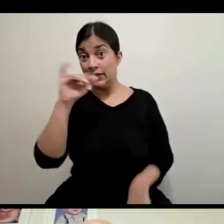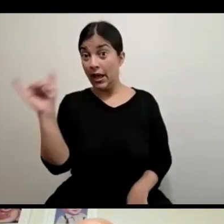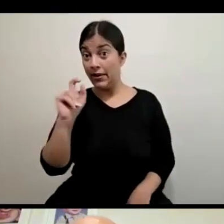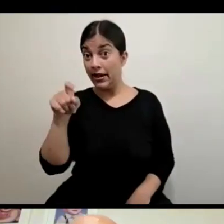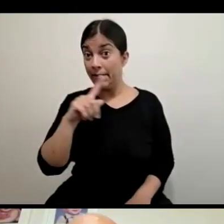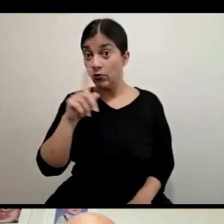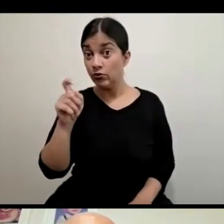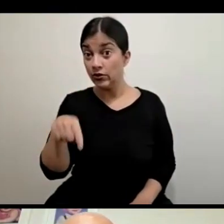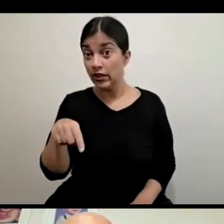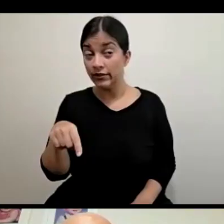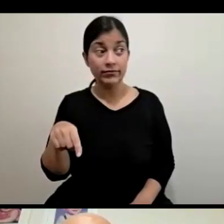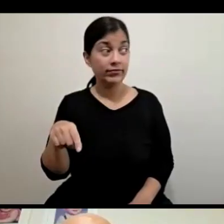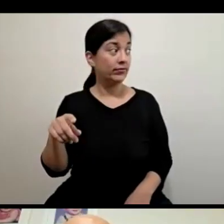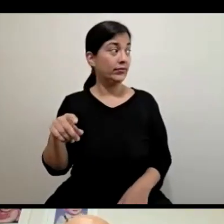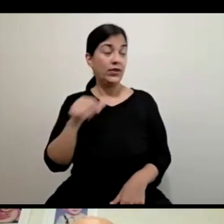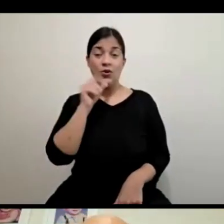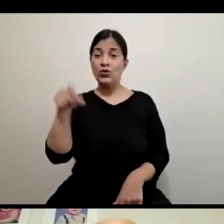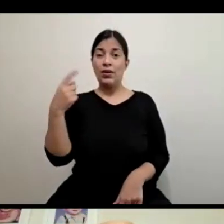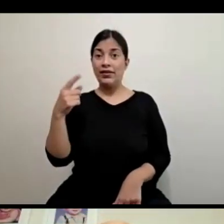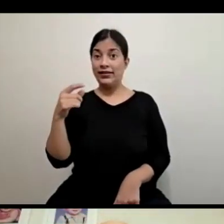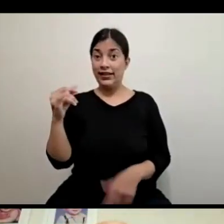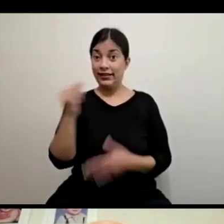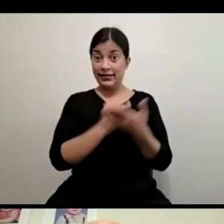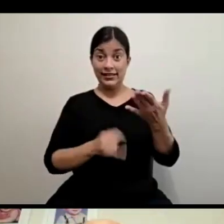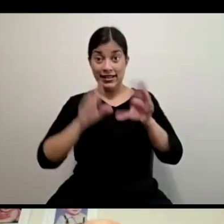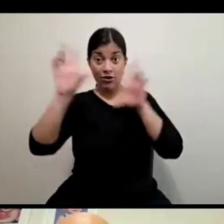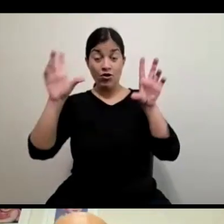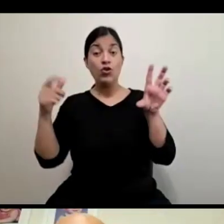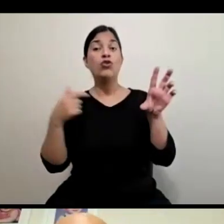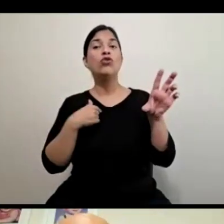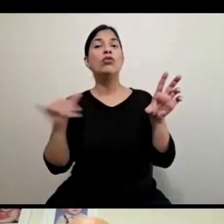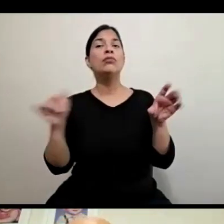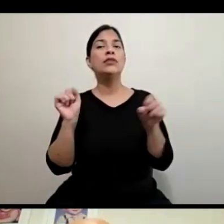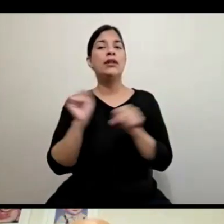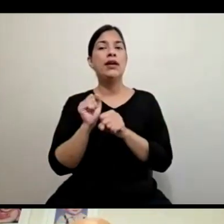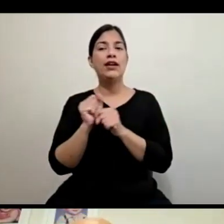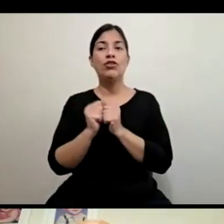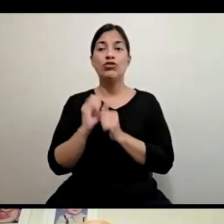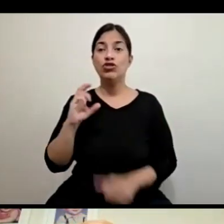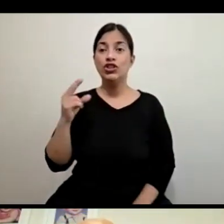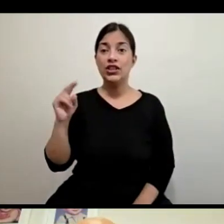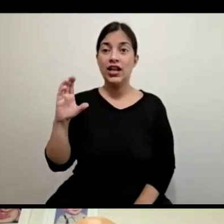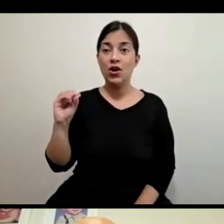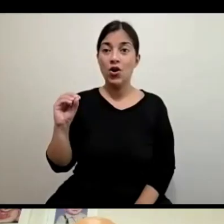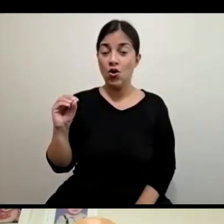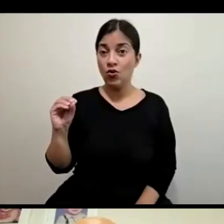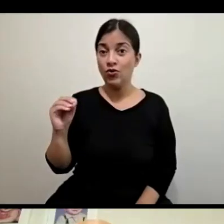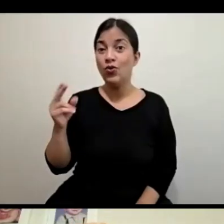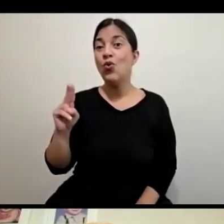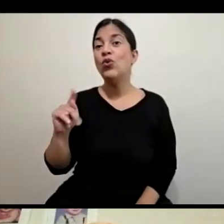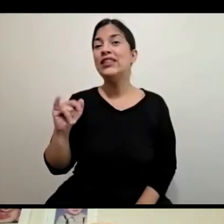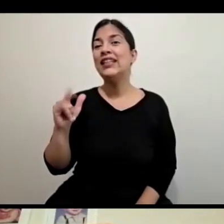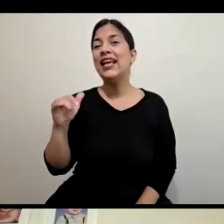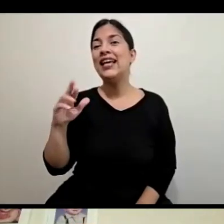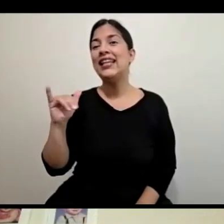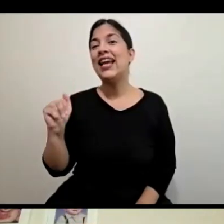no solamente escenografía, porque yo con Checo quiero que sepan que y también cogí utilería y regiduría de